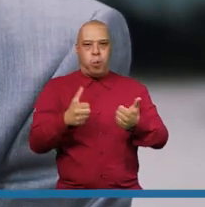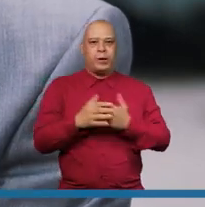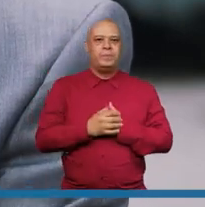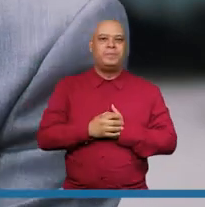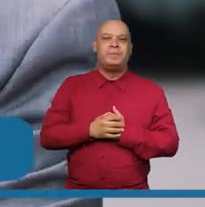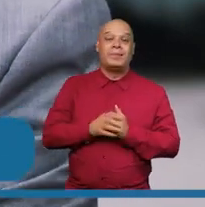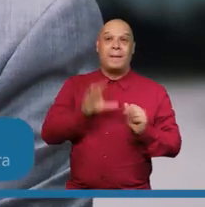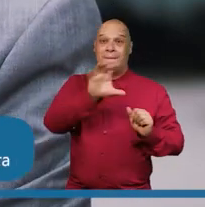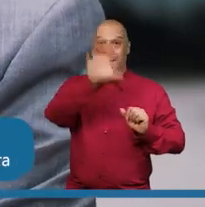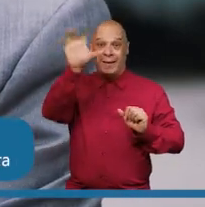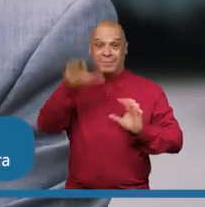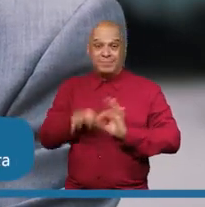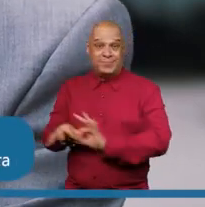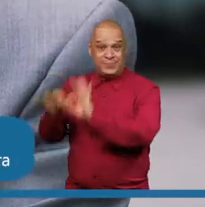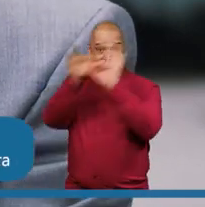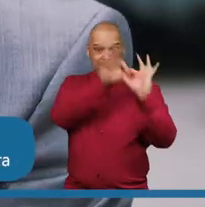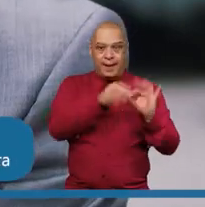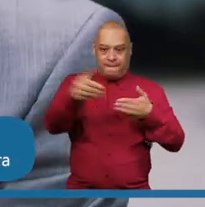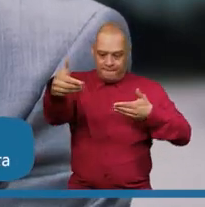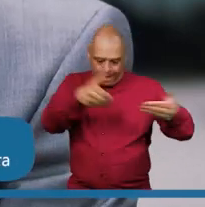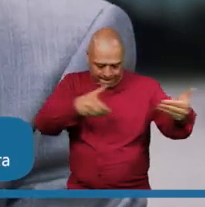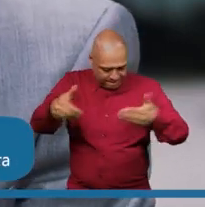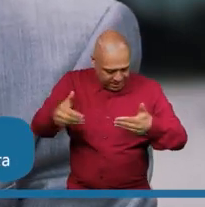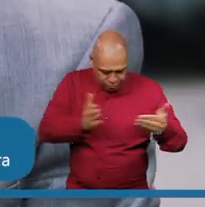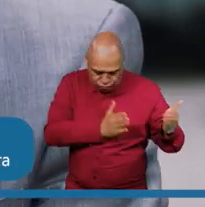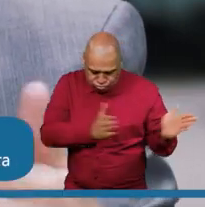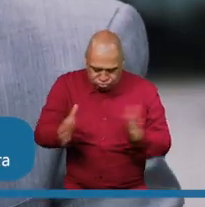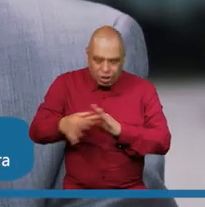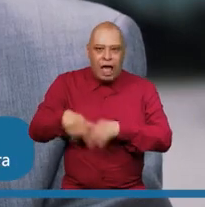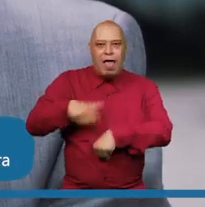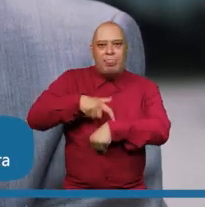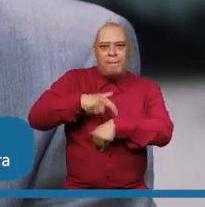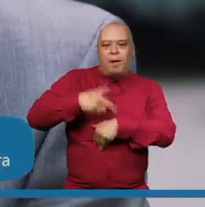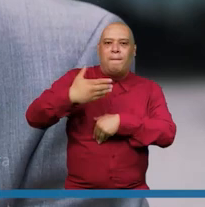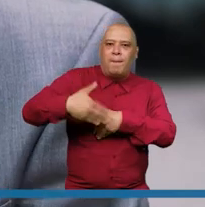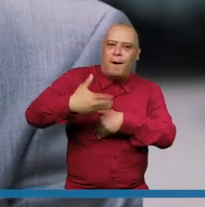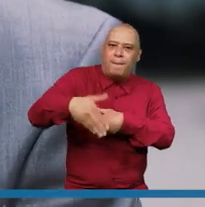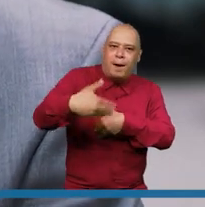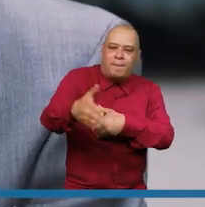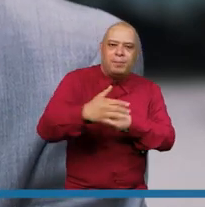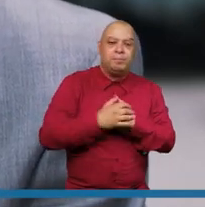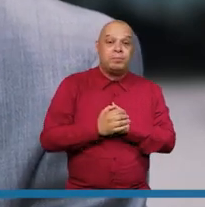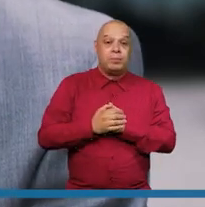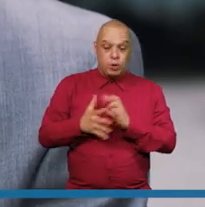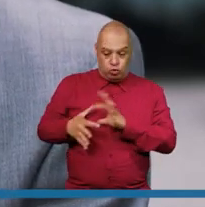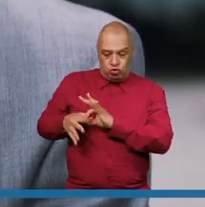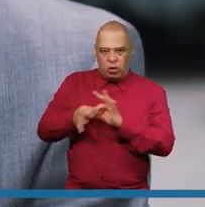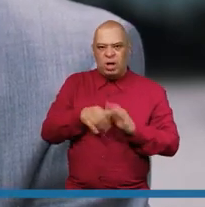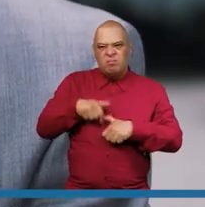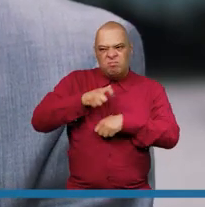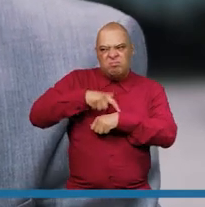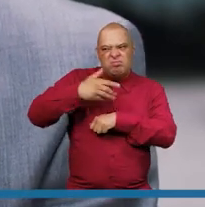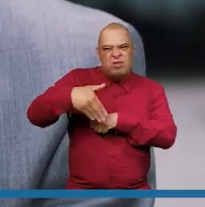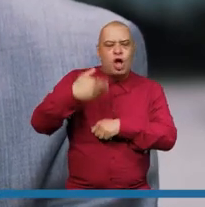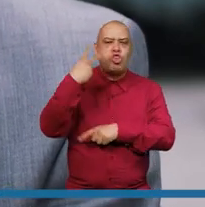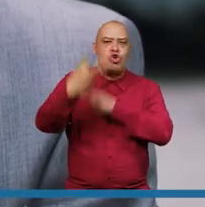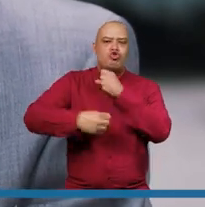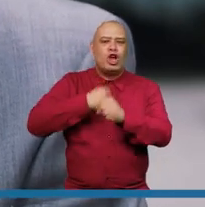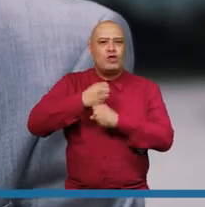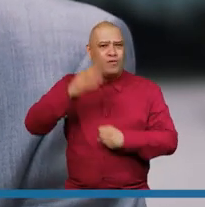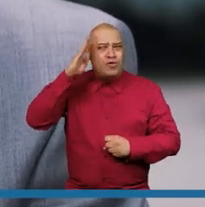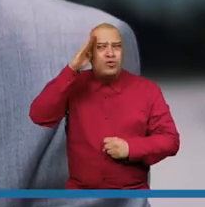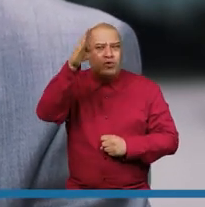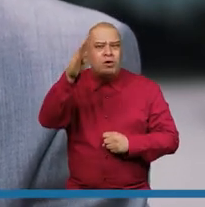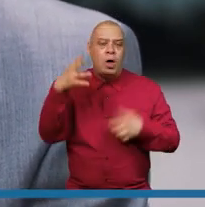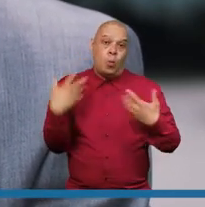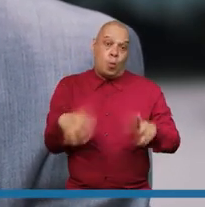metas entregables, productos concretos y un umbral de tiempo. Nos estamos haciendo un planteamiento de trabajo para los próximos